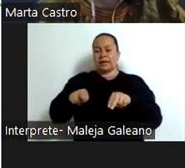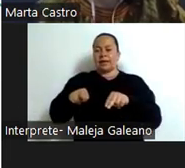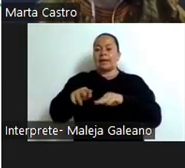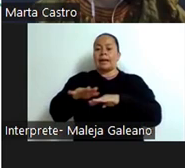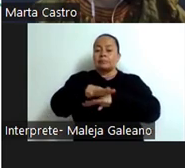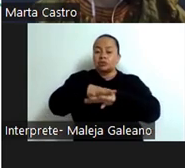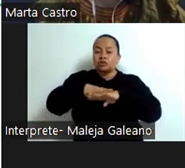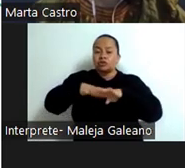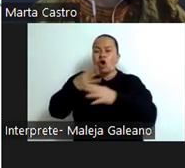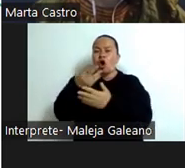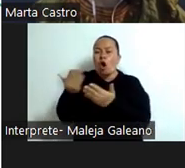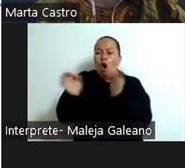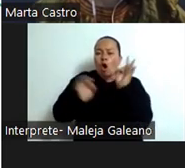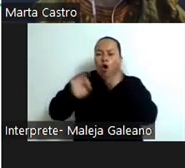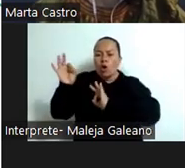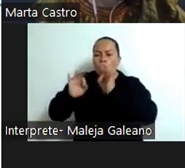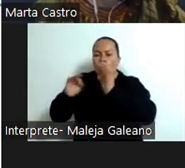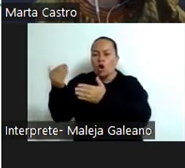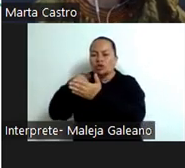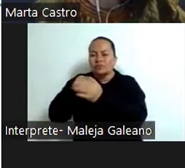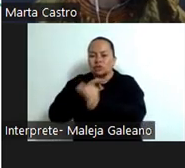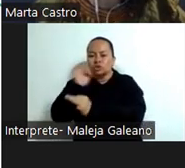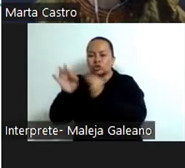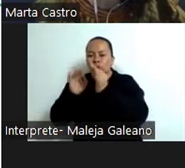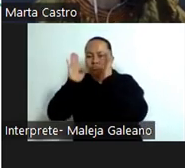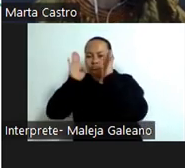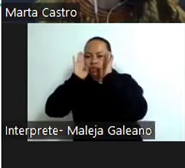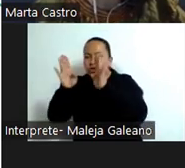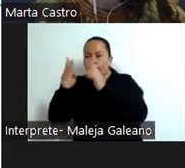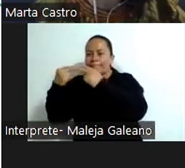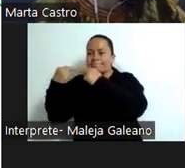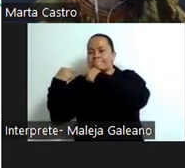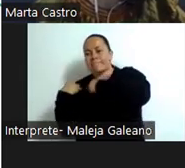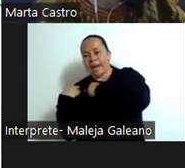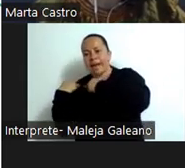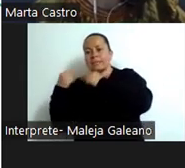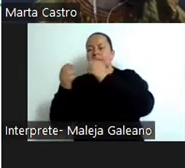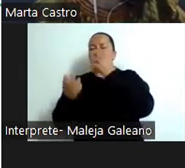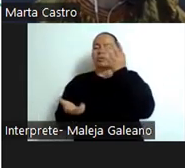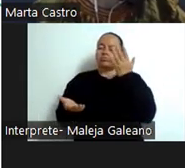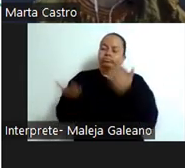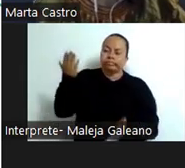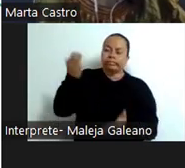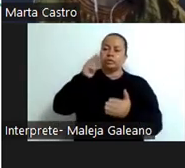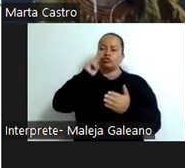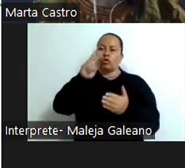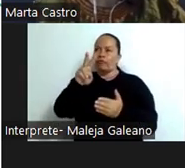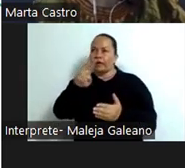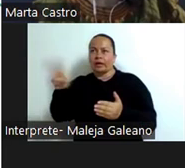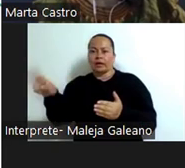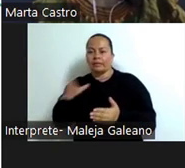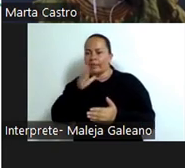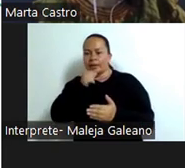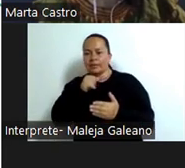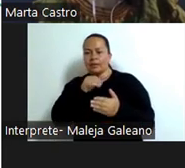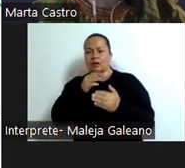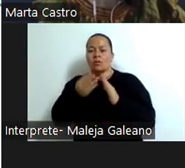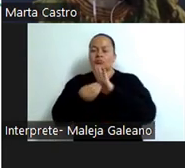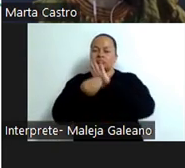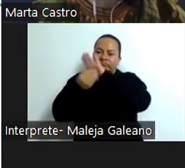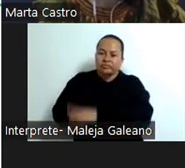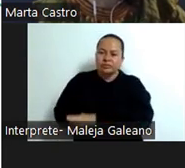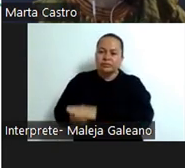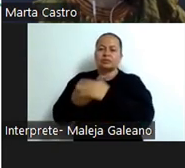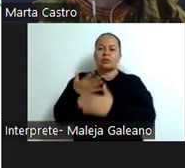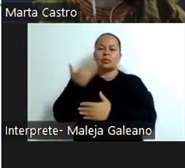de las labores de Cuidado debe relacionarse con atender la carga desproporcionada invisibilizada y estigmatizada que han asumido las